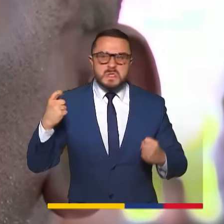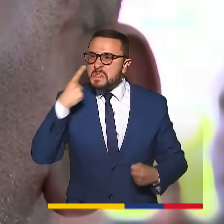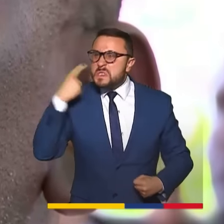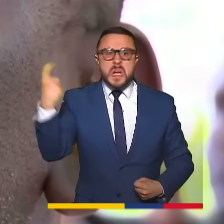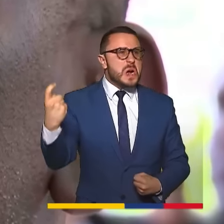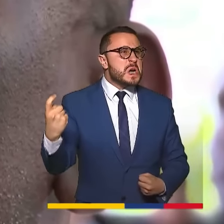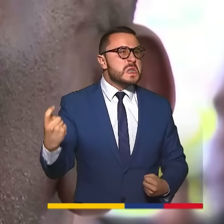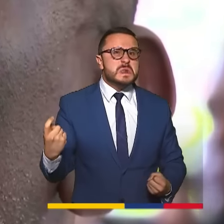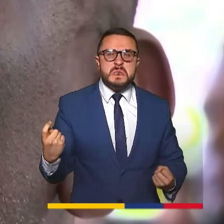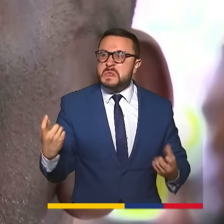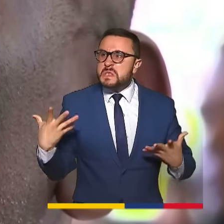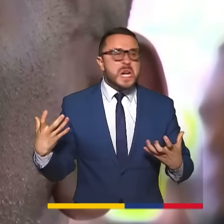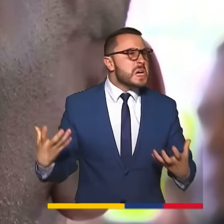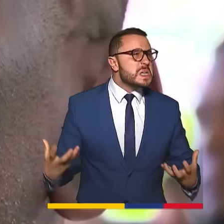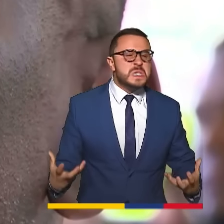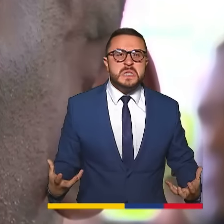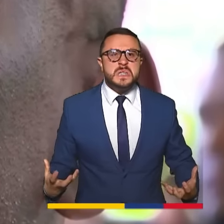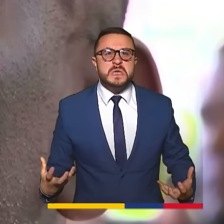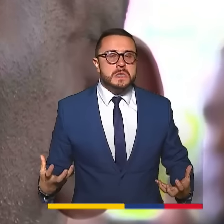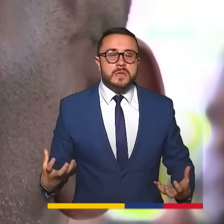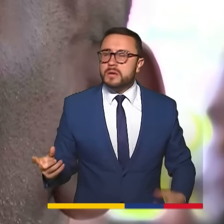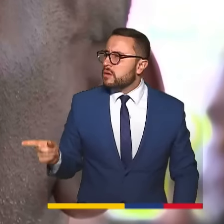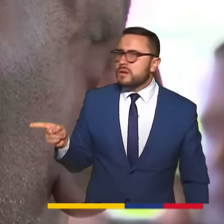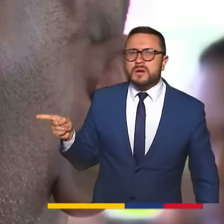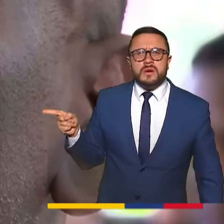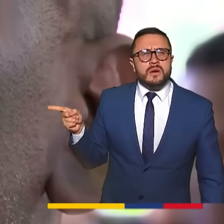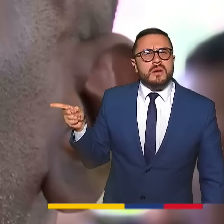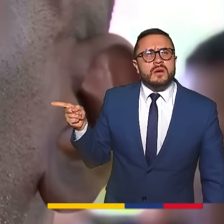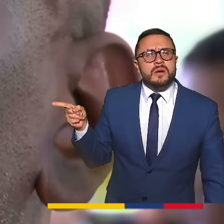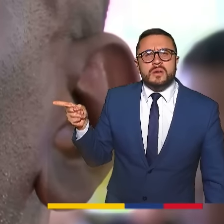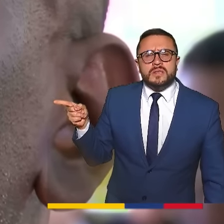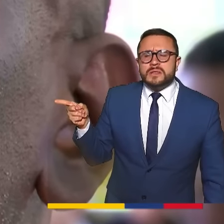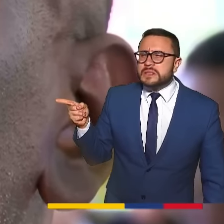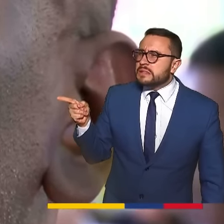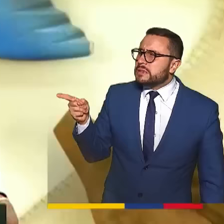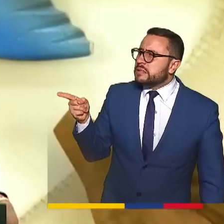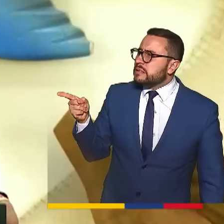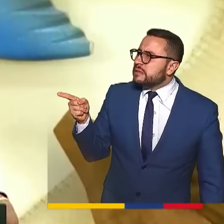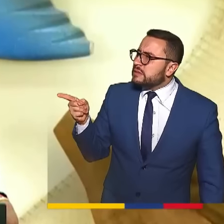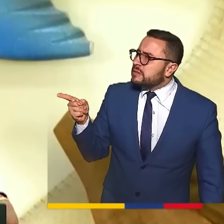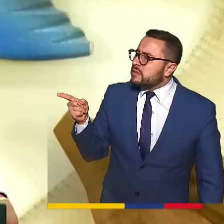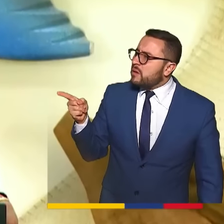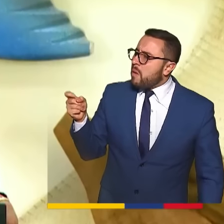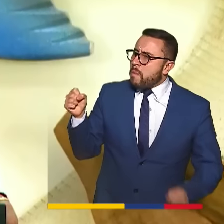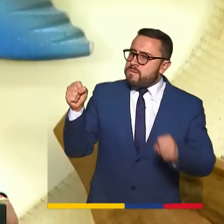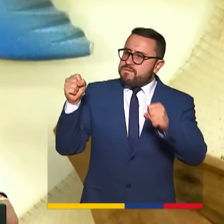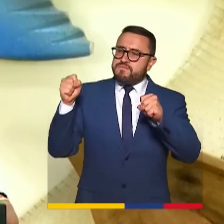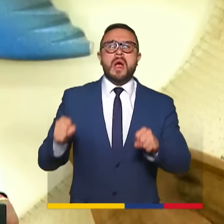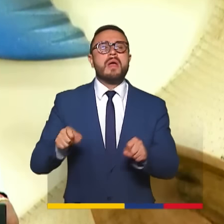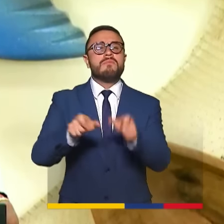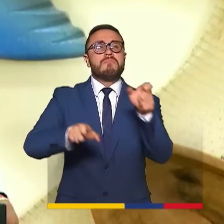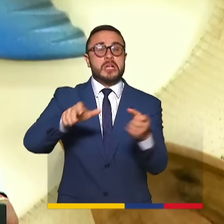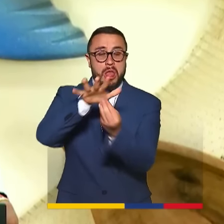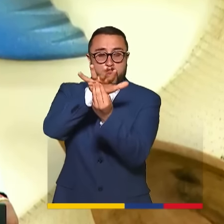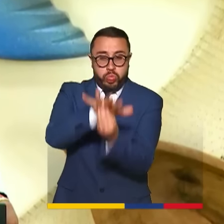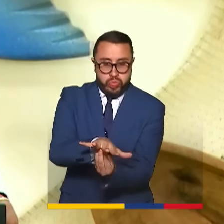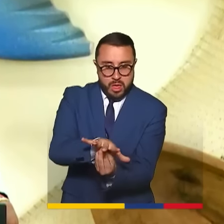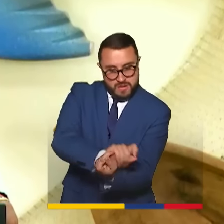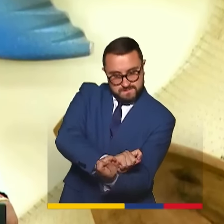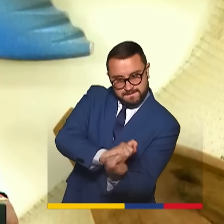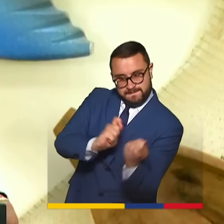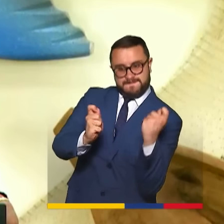fuera para que al parecer no pudiera juntarse con la voz del oprimido y